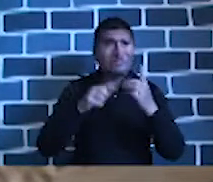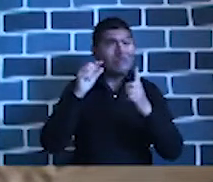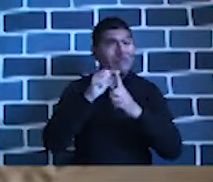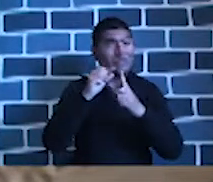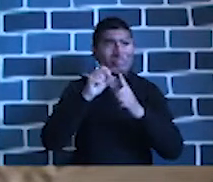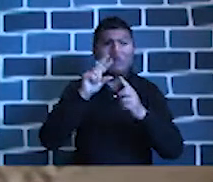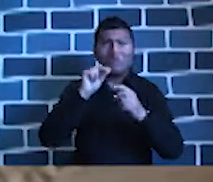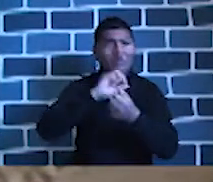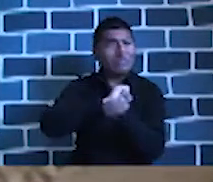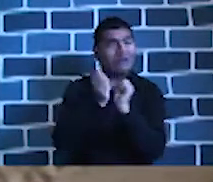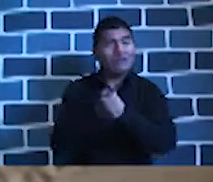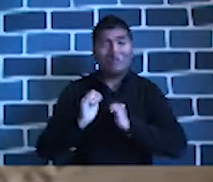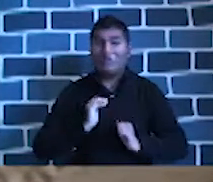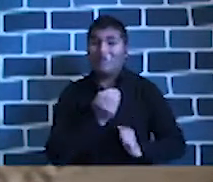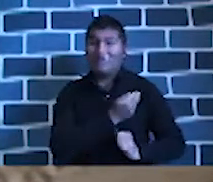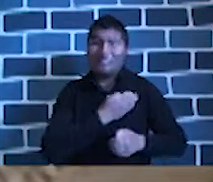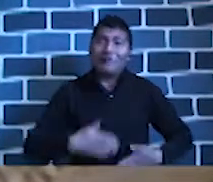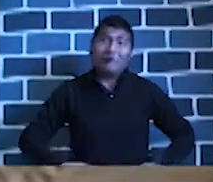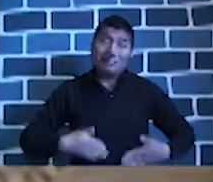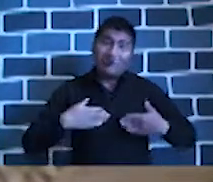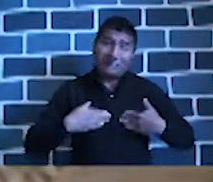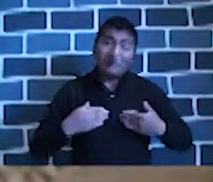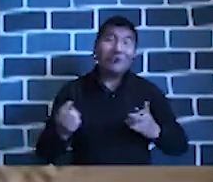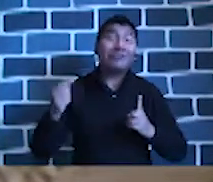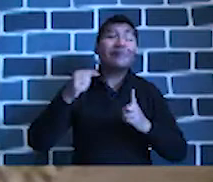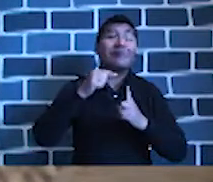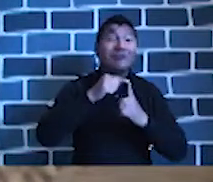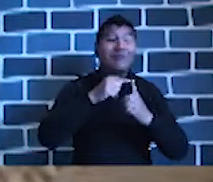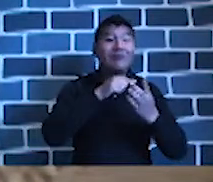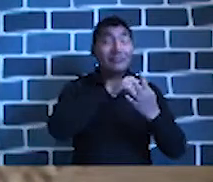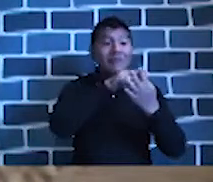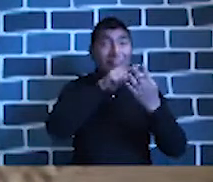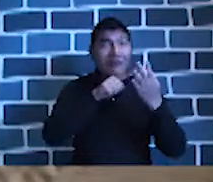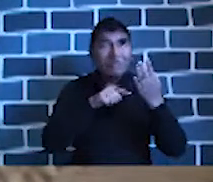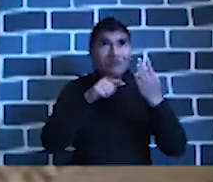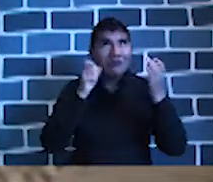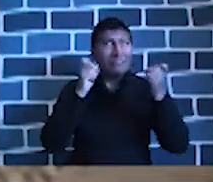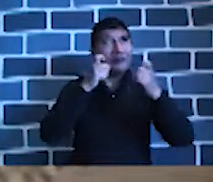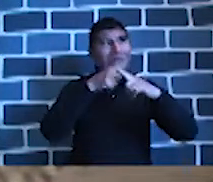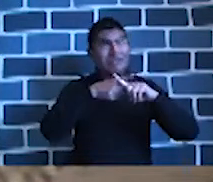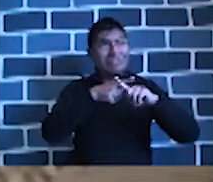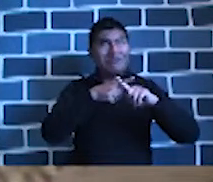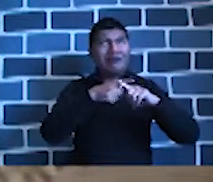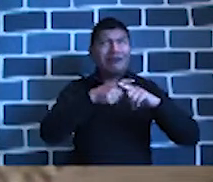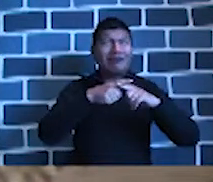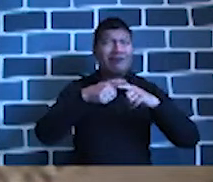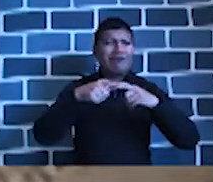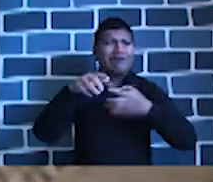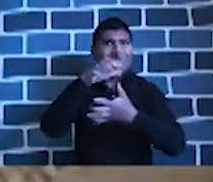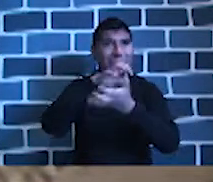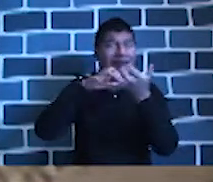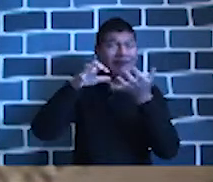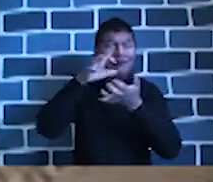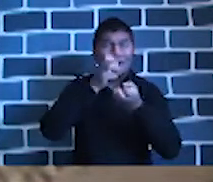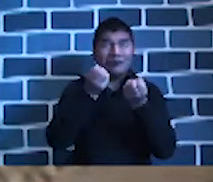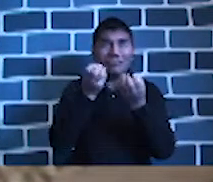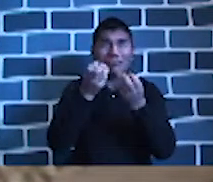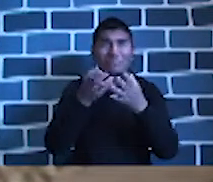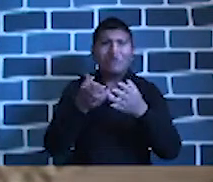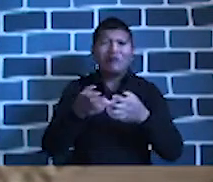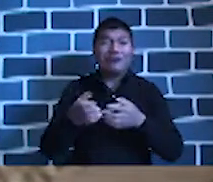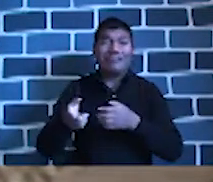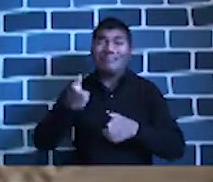cambiar nuestra vida y hasta es motivo de un contratestimonio por los excesos en la